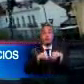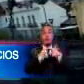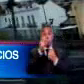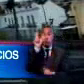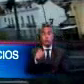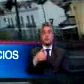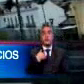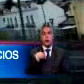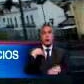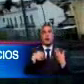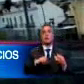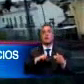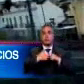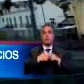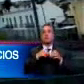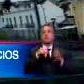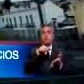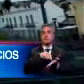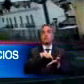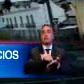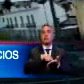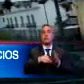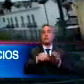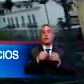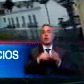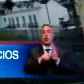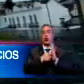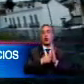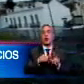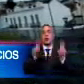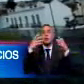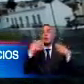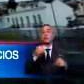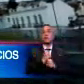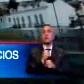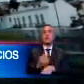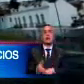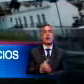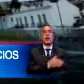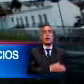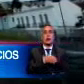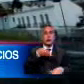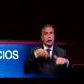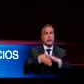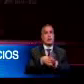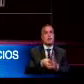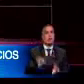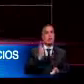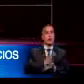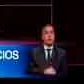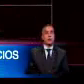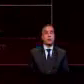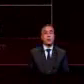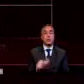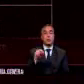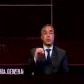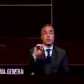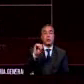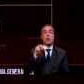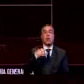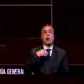funciones tienen glosas con indicios de responsabilidad penal por temas relacionados con cargos que desempeñaron antes de ingresar al Parlamento. Lenin Lara de Unes tiene